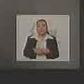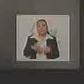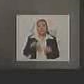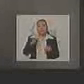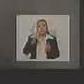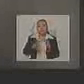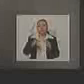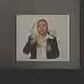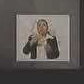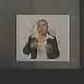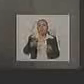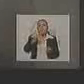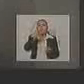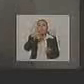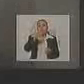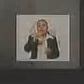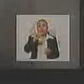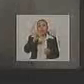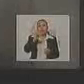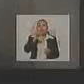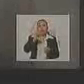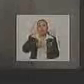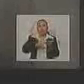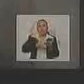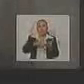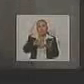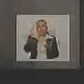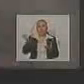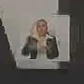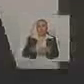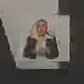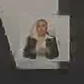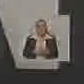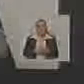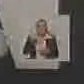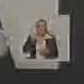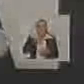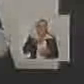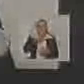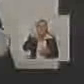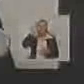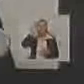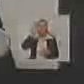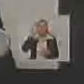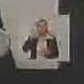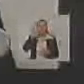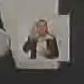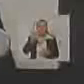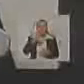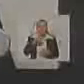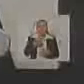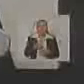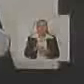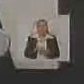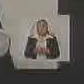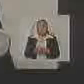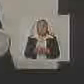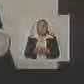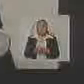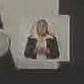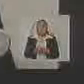Revolucionario Institucional y Verde Ecologista de México. Adelante. Vecinas, vecinos, quiero aprovechar esta